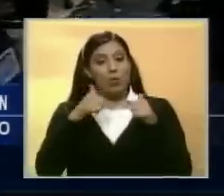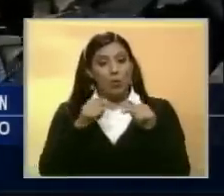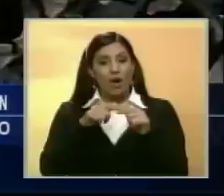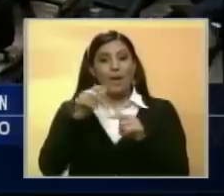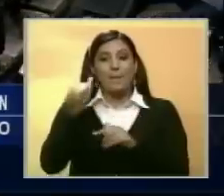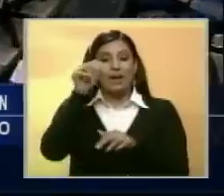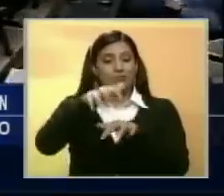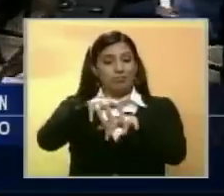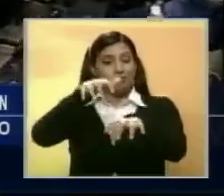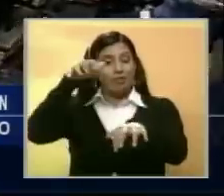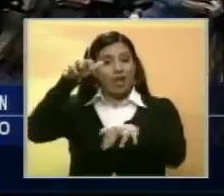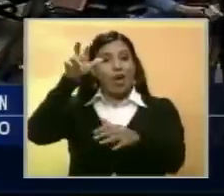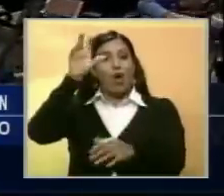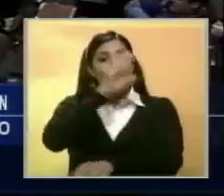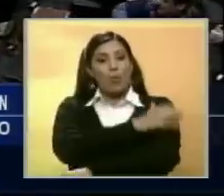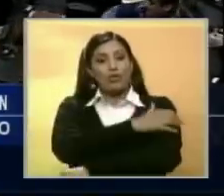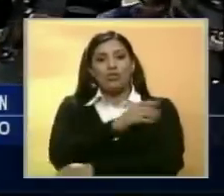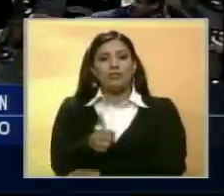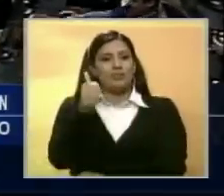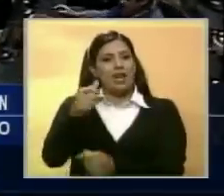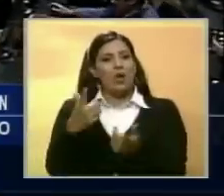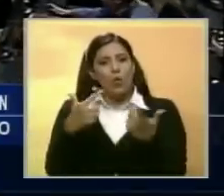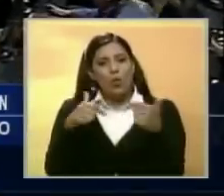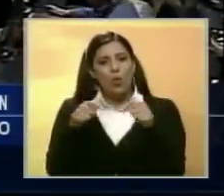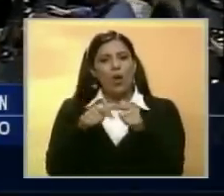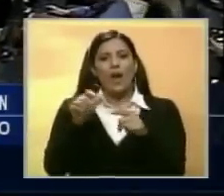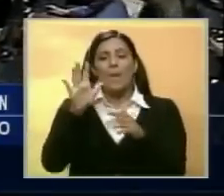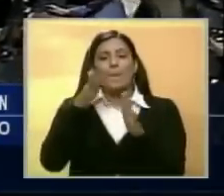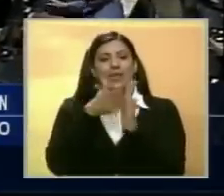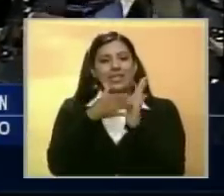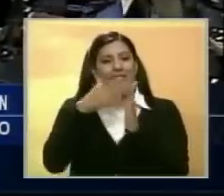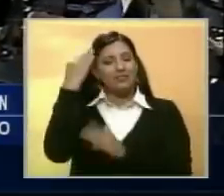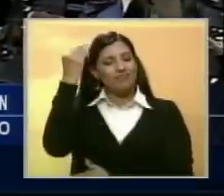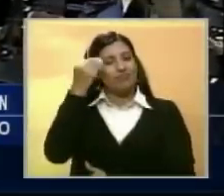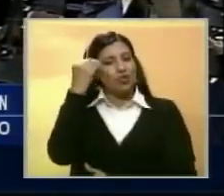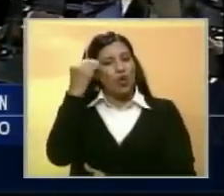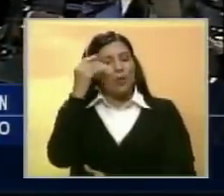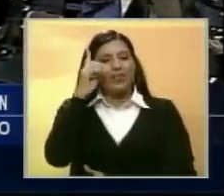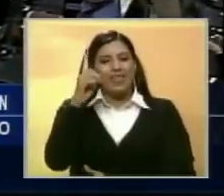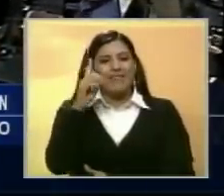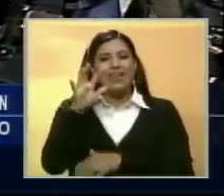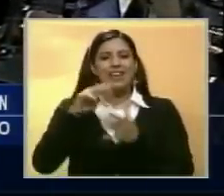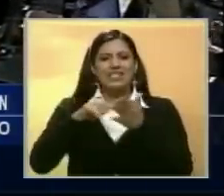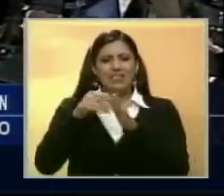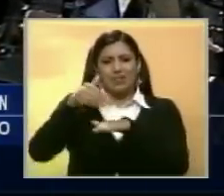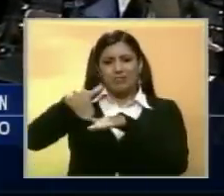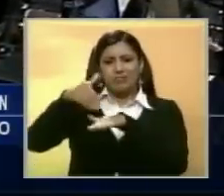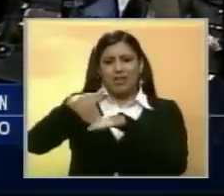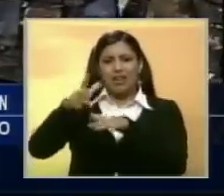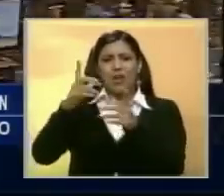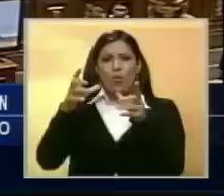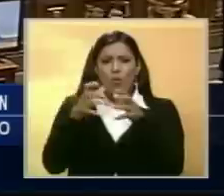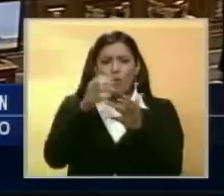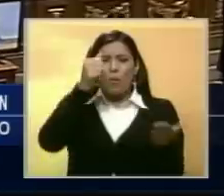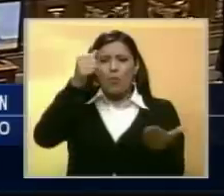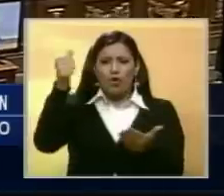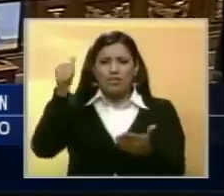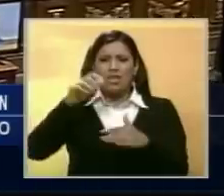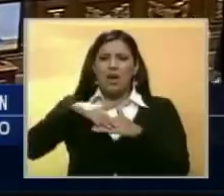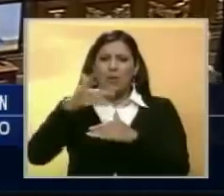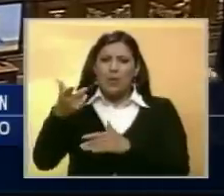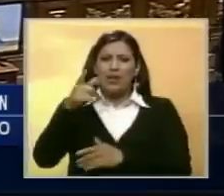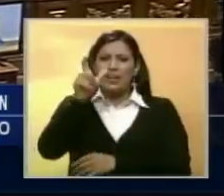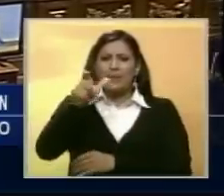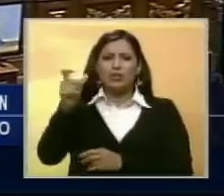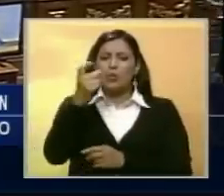mayoría opositora aprobó un emplazamiento al Ejecutivo Nacional sobre lo que consideran el carácter discriminatorio de los CLAP. A su juicio,